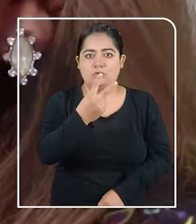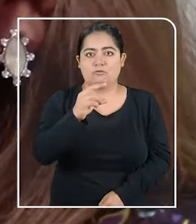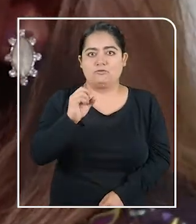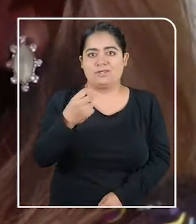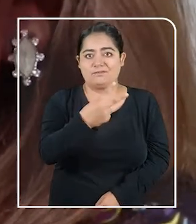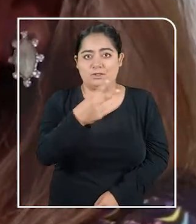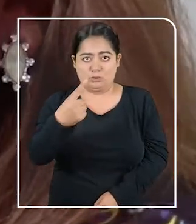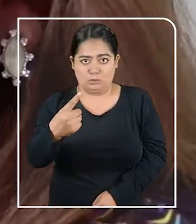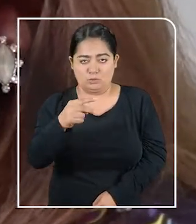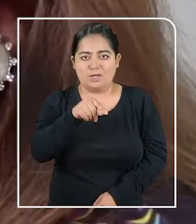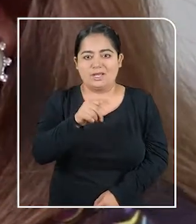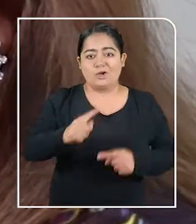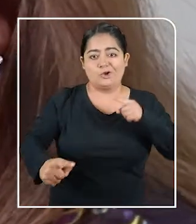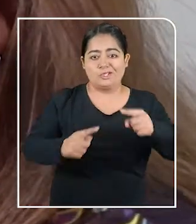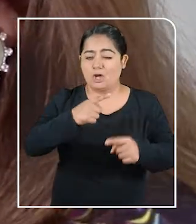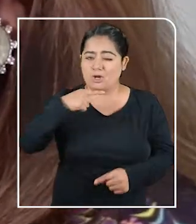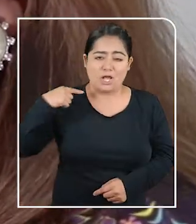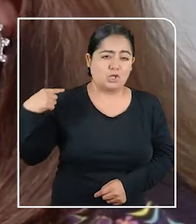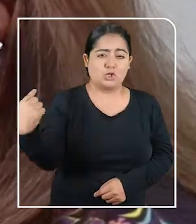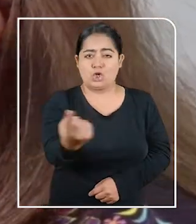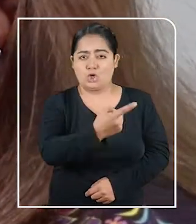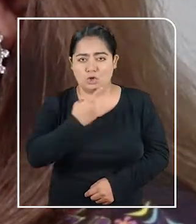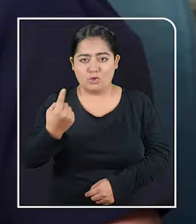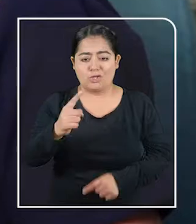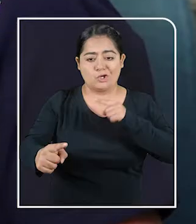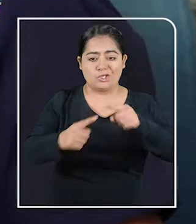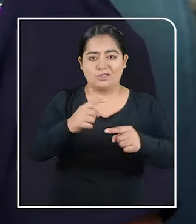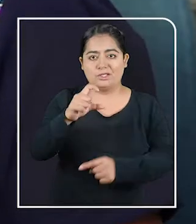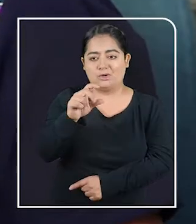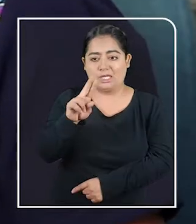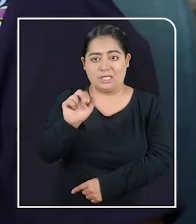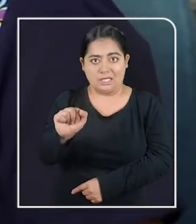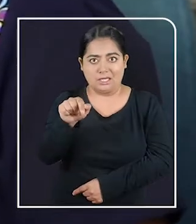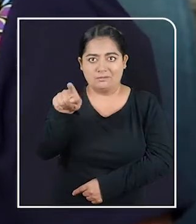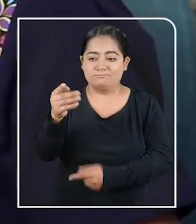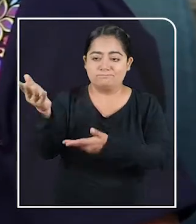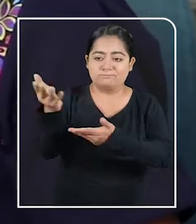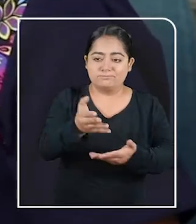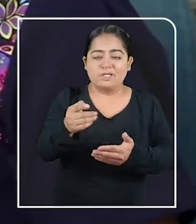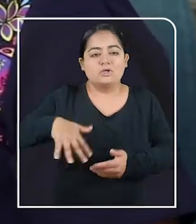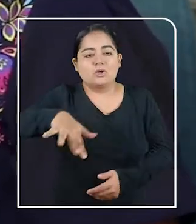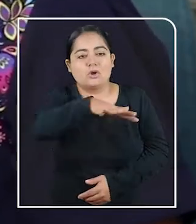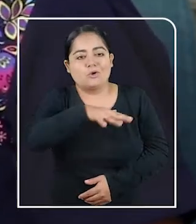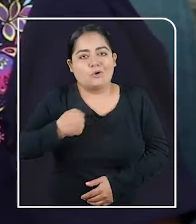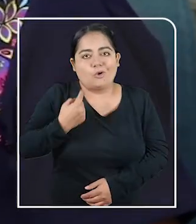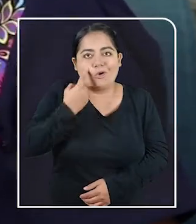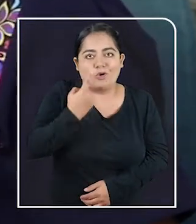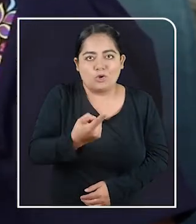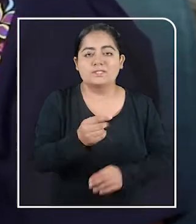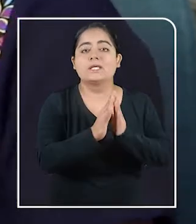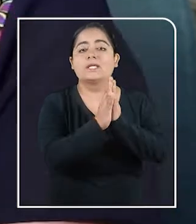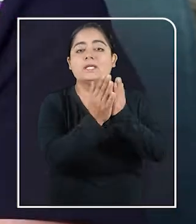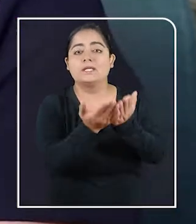2021, invita a todas las coordinadoras de CRA a conocer en primera instancia el